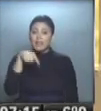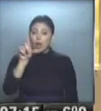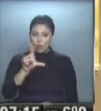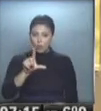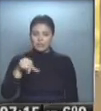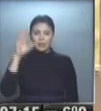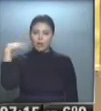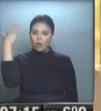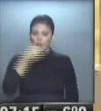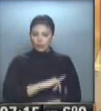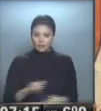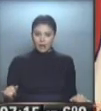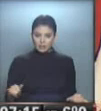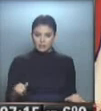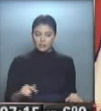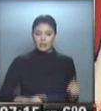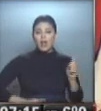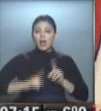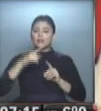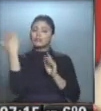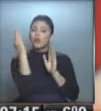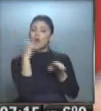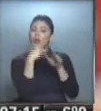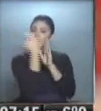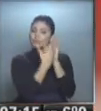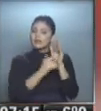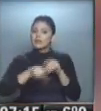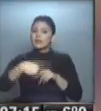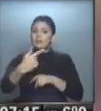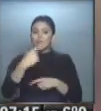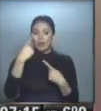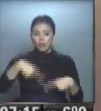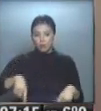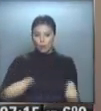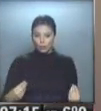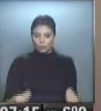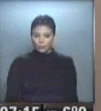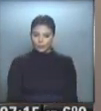en conferencia de prensa, darán a conocer el cronograma de las próximas actividades.